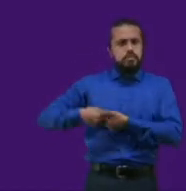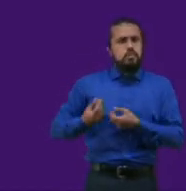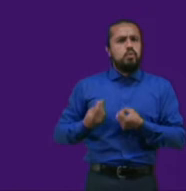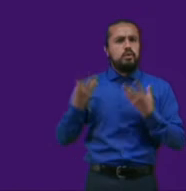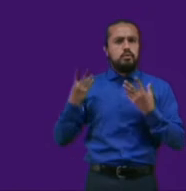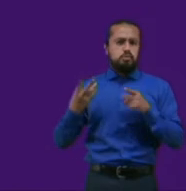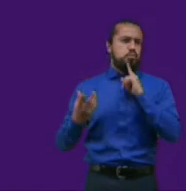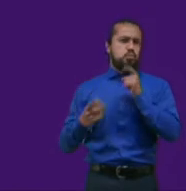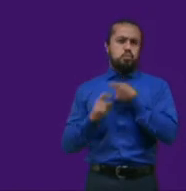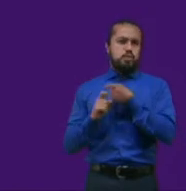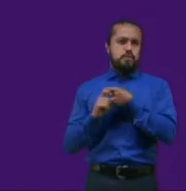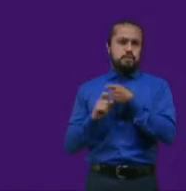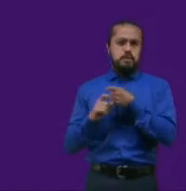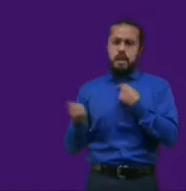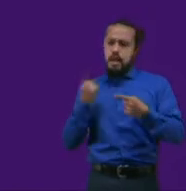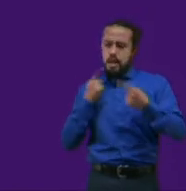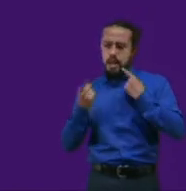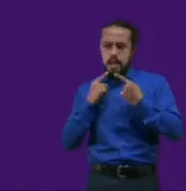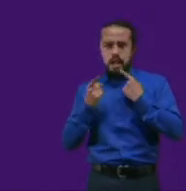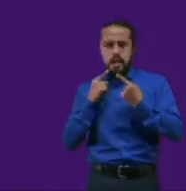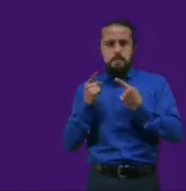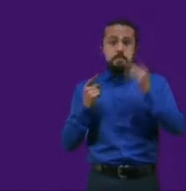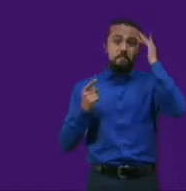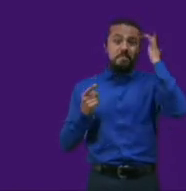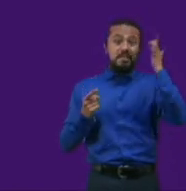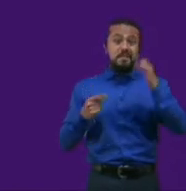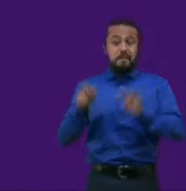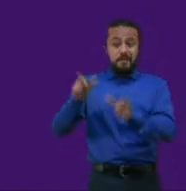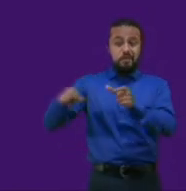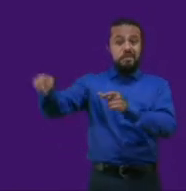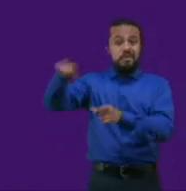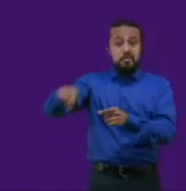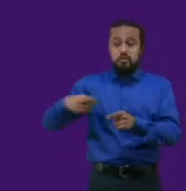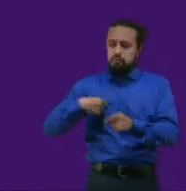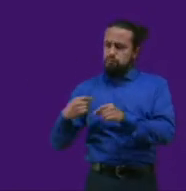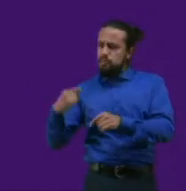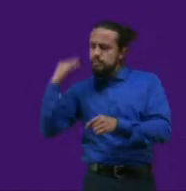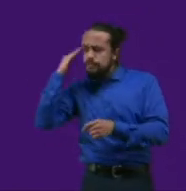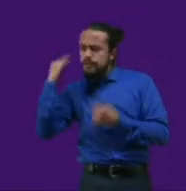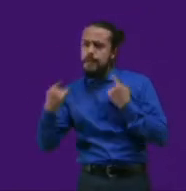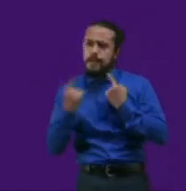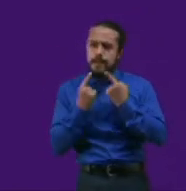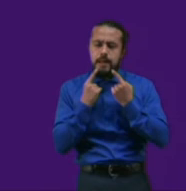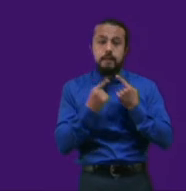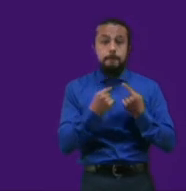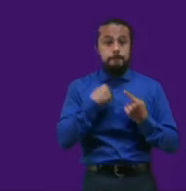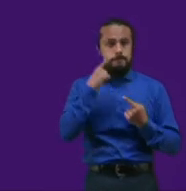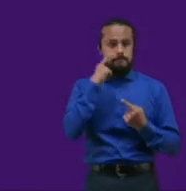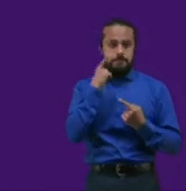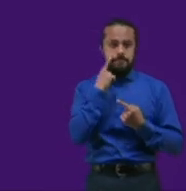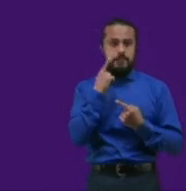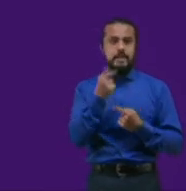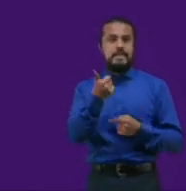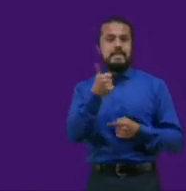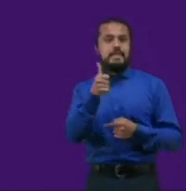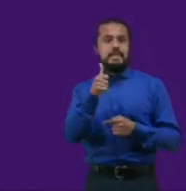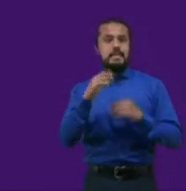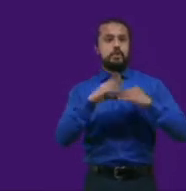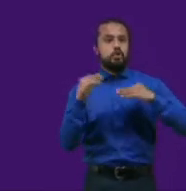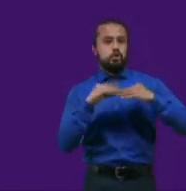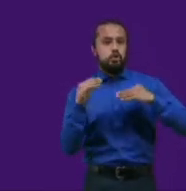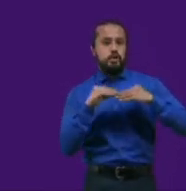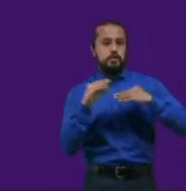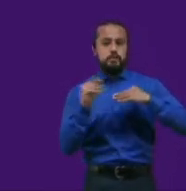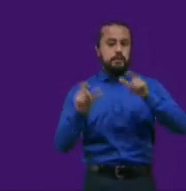con un inversionista. Porque en última lo que ustedes le tienen que decir a un inversionista es, mire, a mí me vale $10 adquirir estos